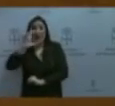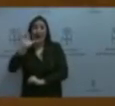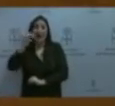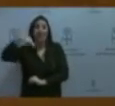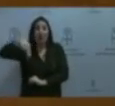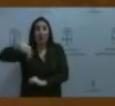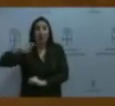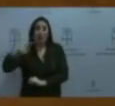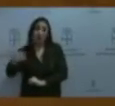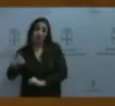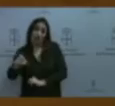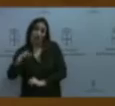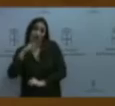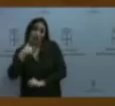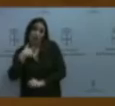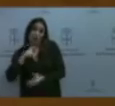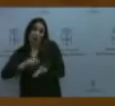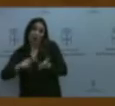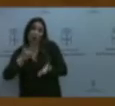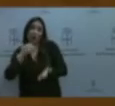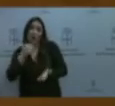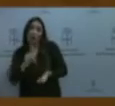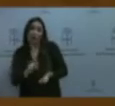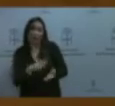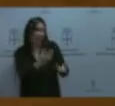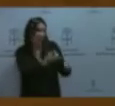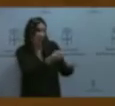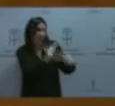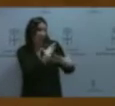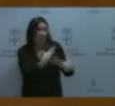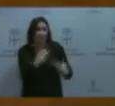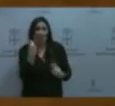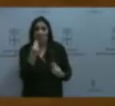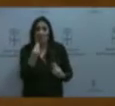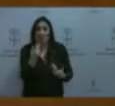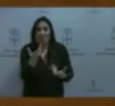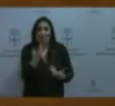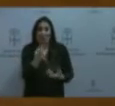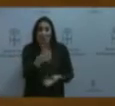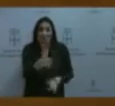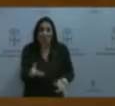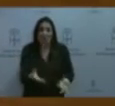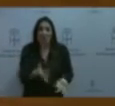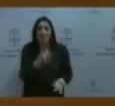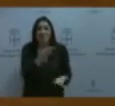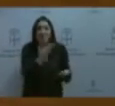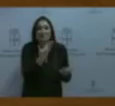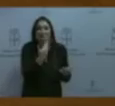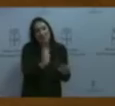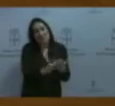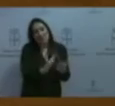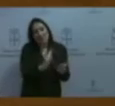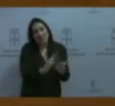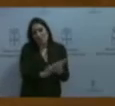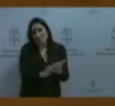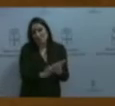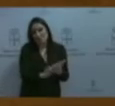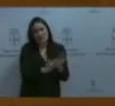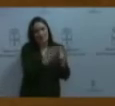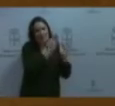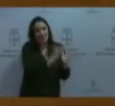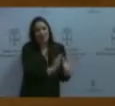conocer de la su obra. Creo que ese comentario estaba fuera del lugar y demuestra la